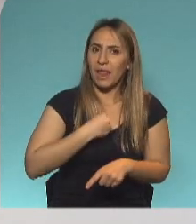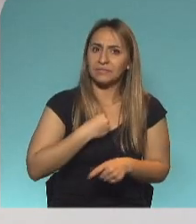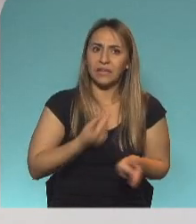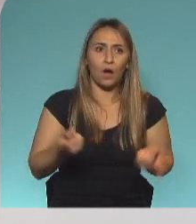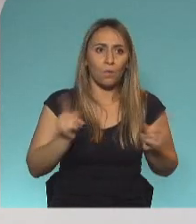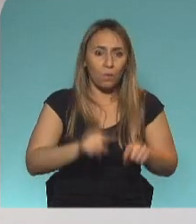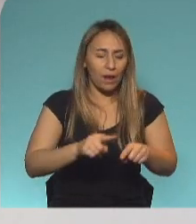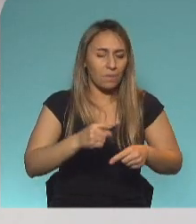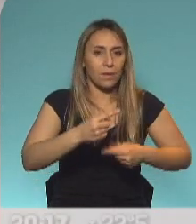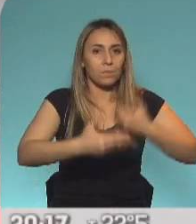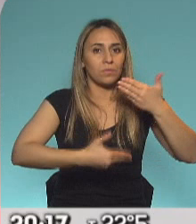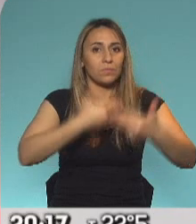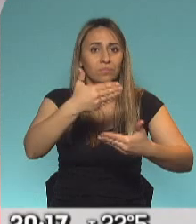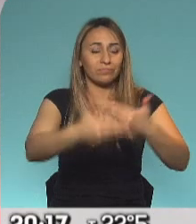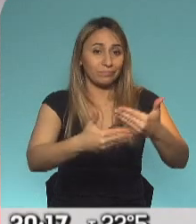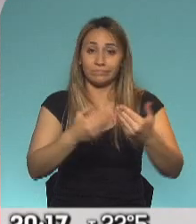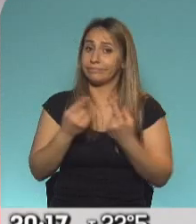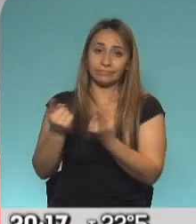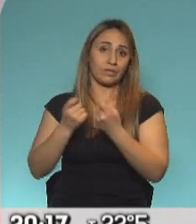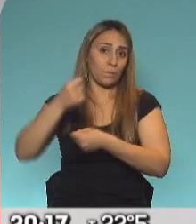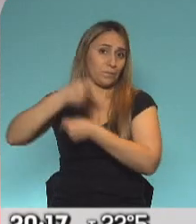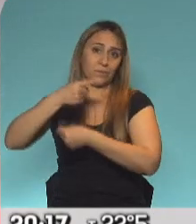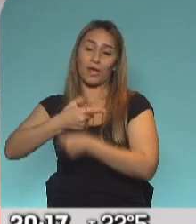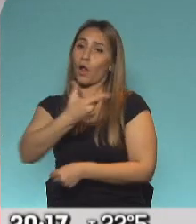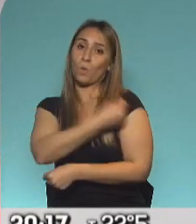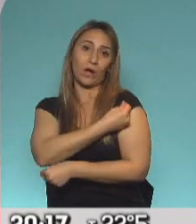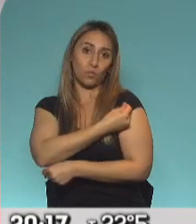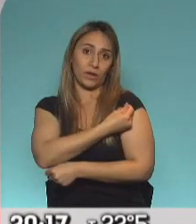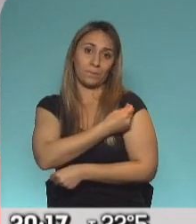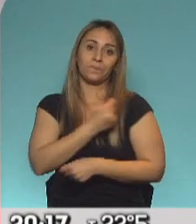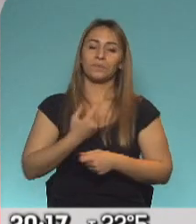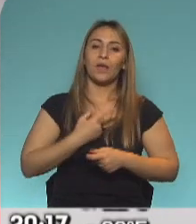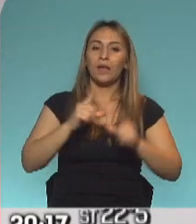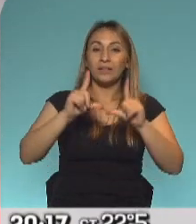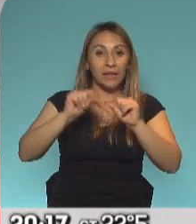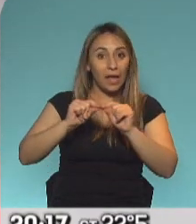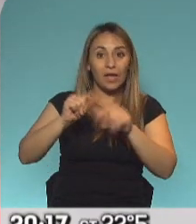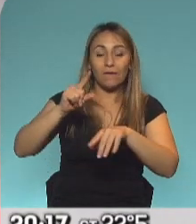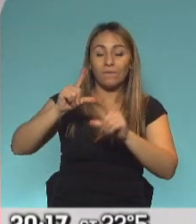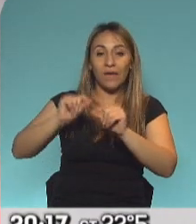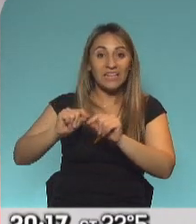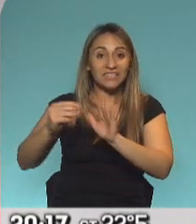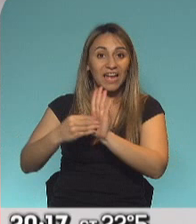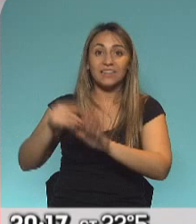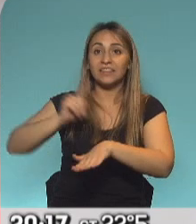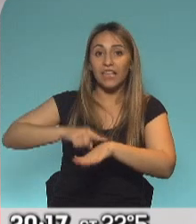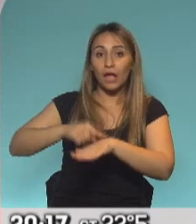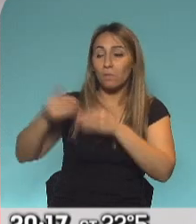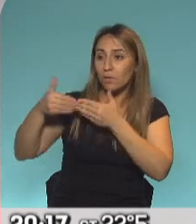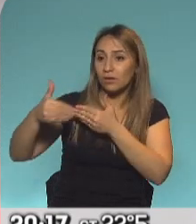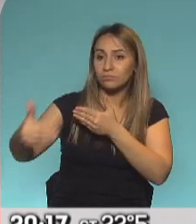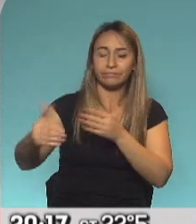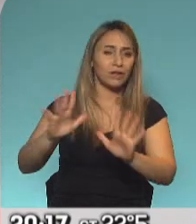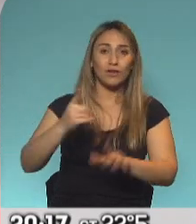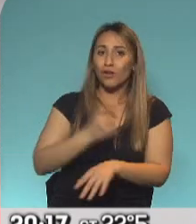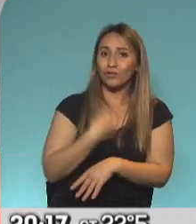tener la vacuna, y eso es así. En los plazos, nosotros, créannos que hemos hecho y estamos en negociación